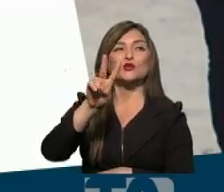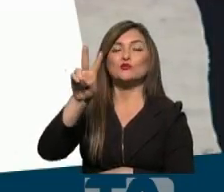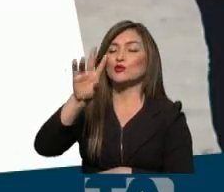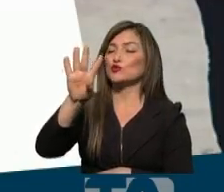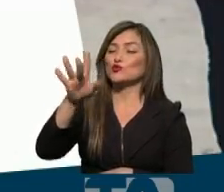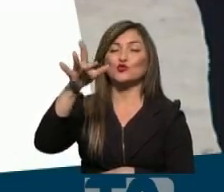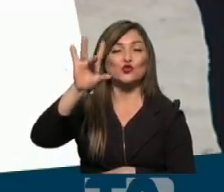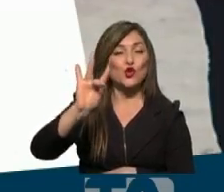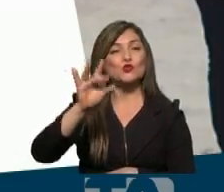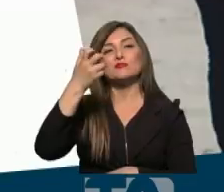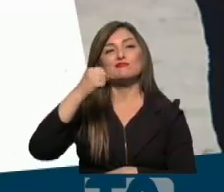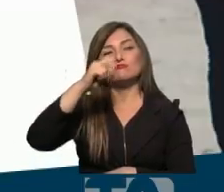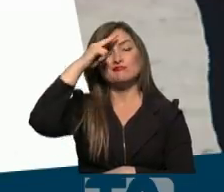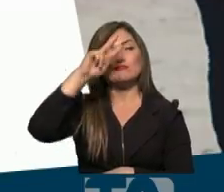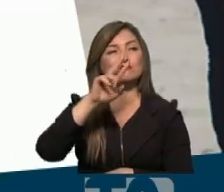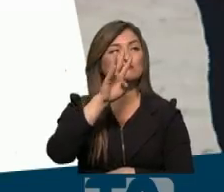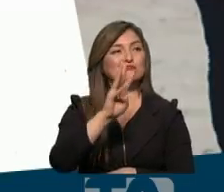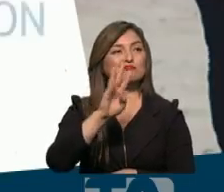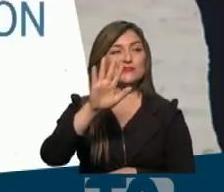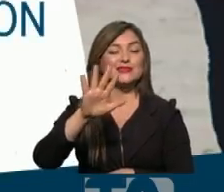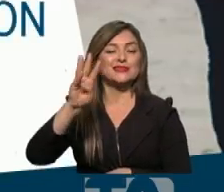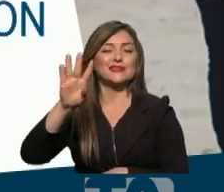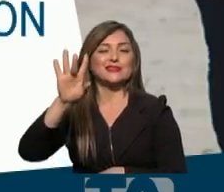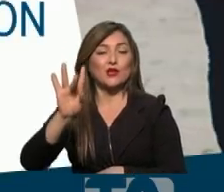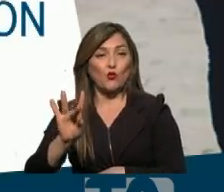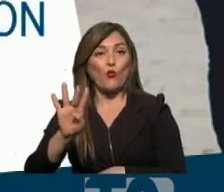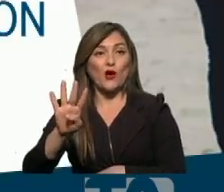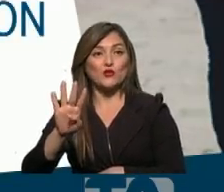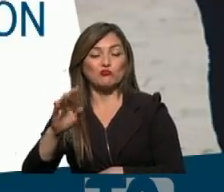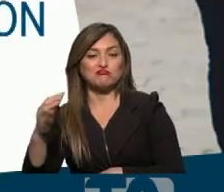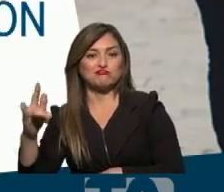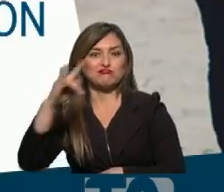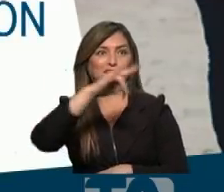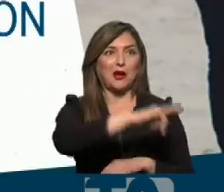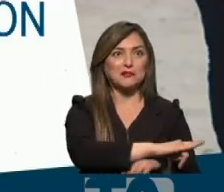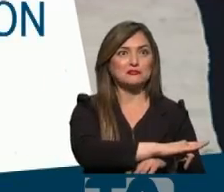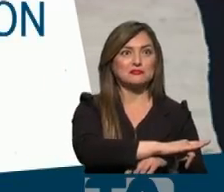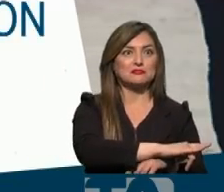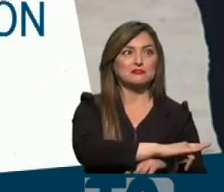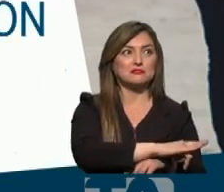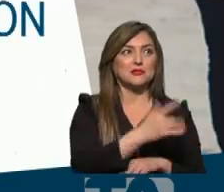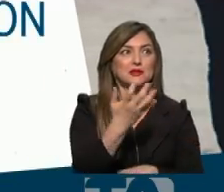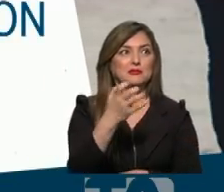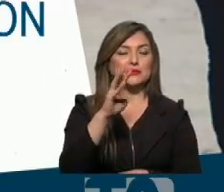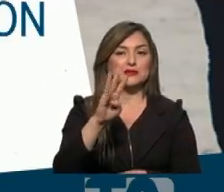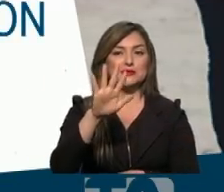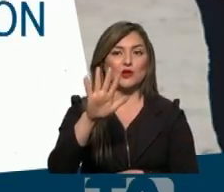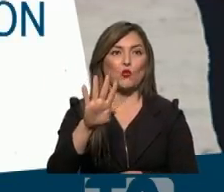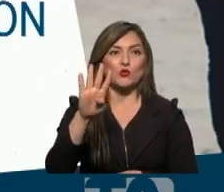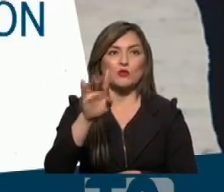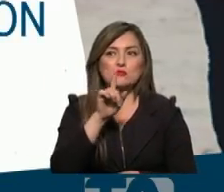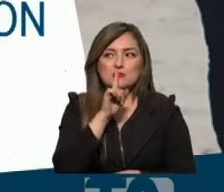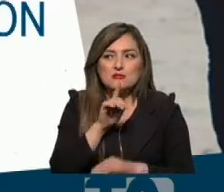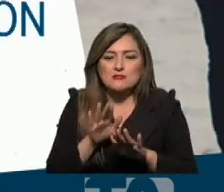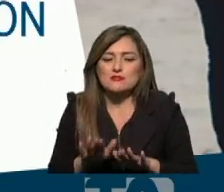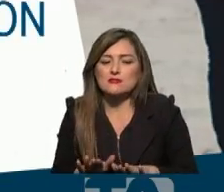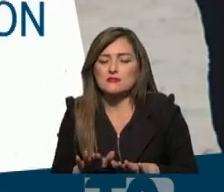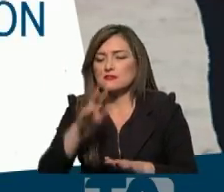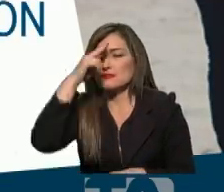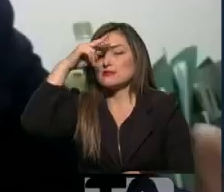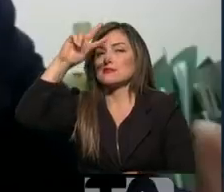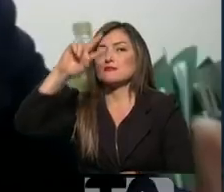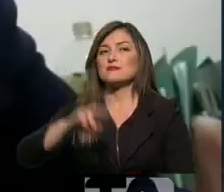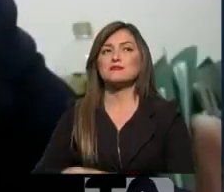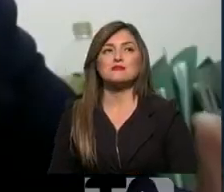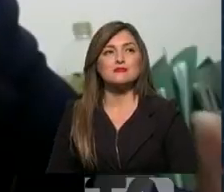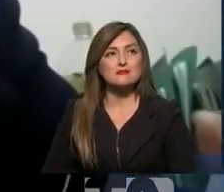ecuatorianos viajaron a México y 6.564 retornaron, es decir, 15.654 se habrían quedado en territorio